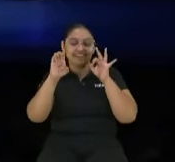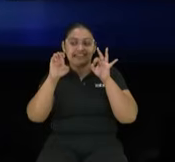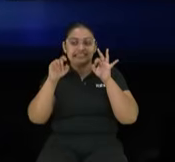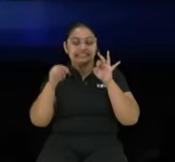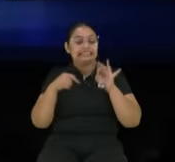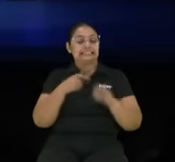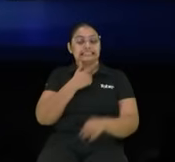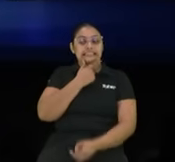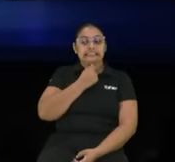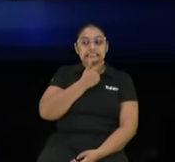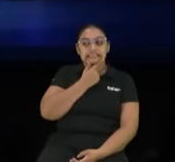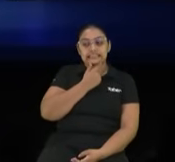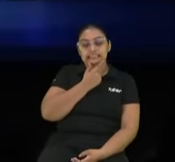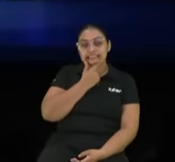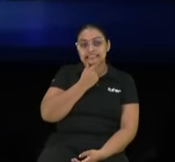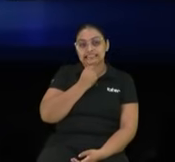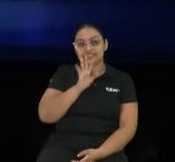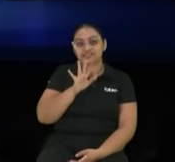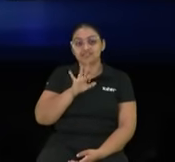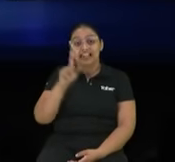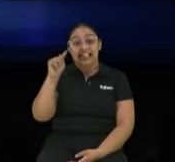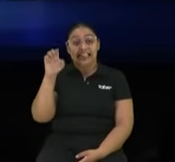ver de